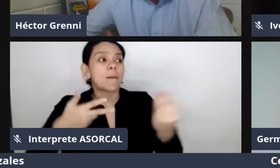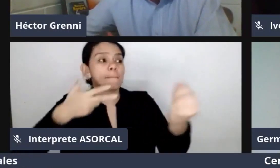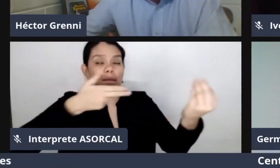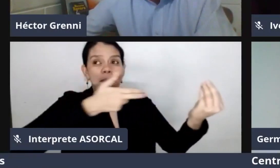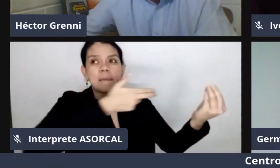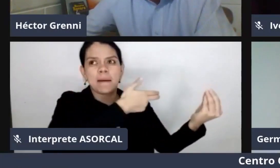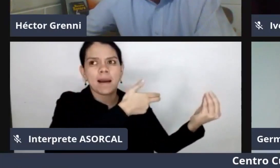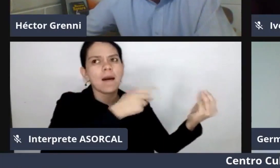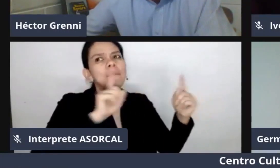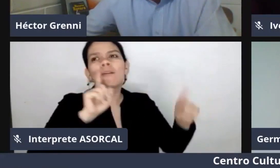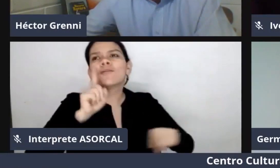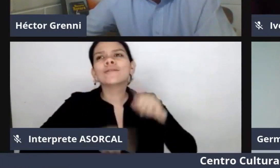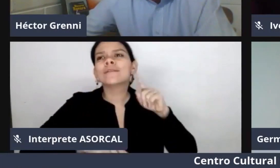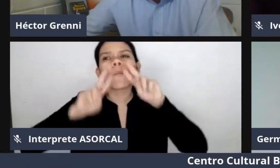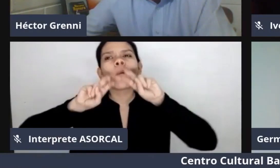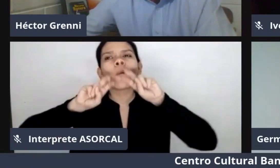lado,